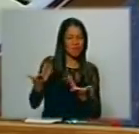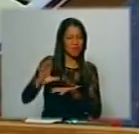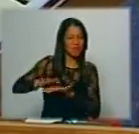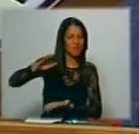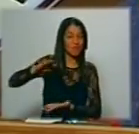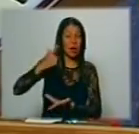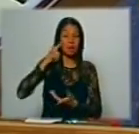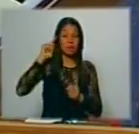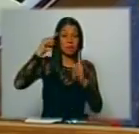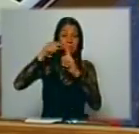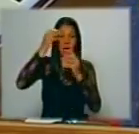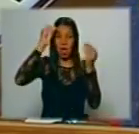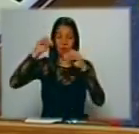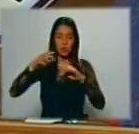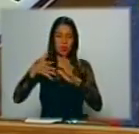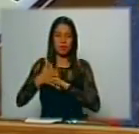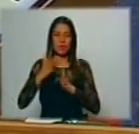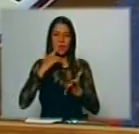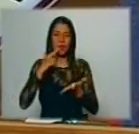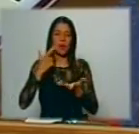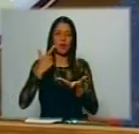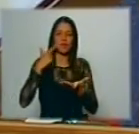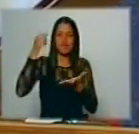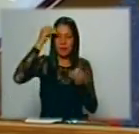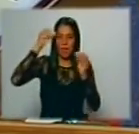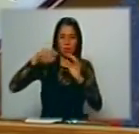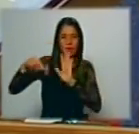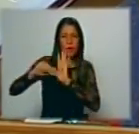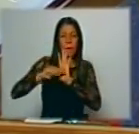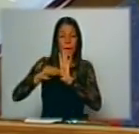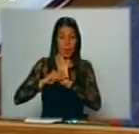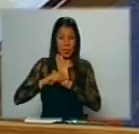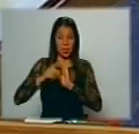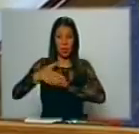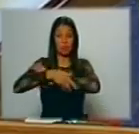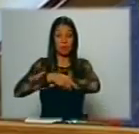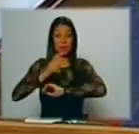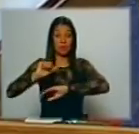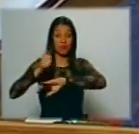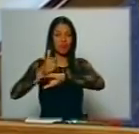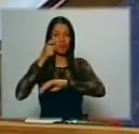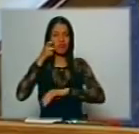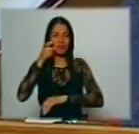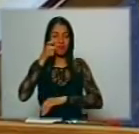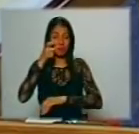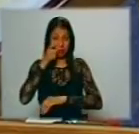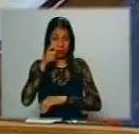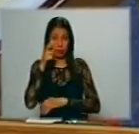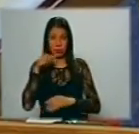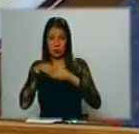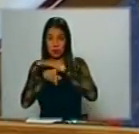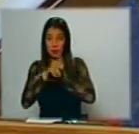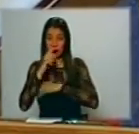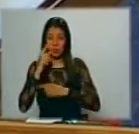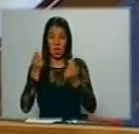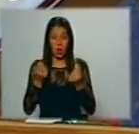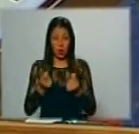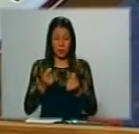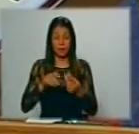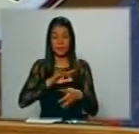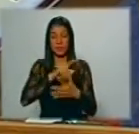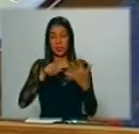de precios de los bienes y servicios presentadas a su consideración por la Superintendencia Nacional para la Defensa de los Derechos Socioeconómicos.